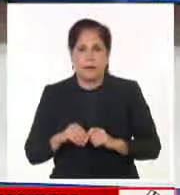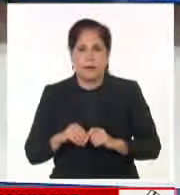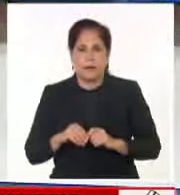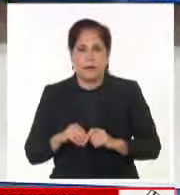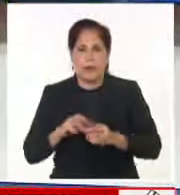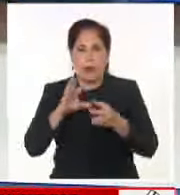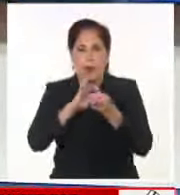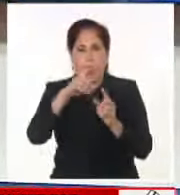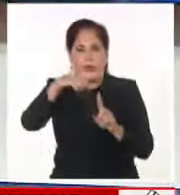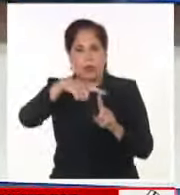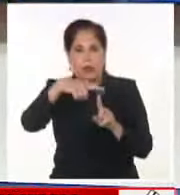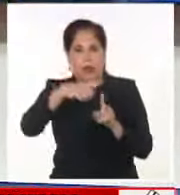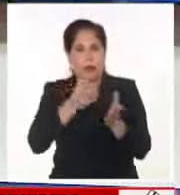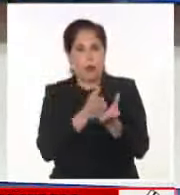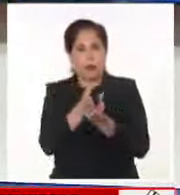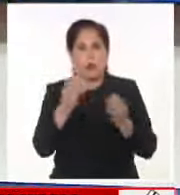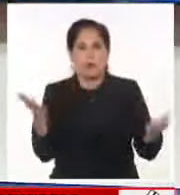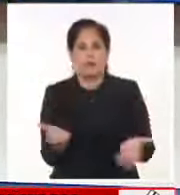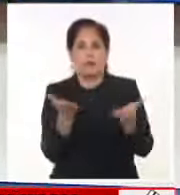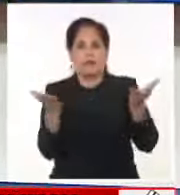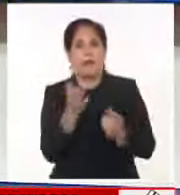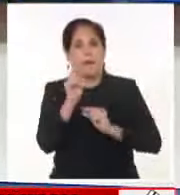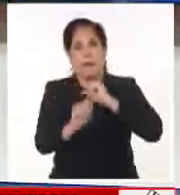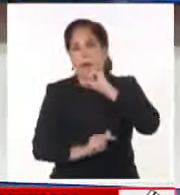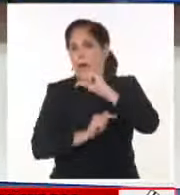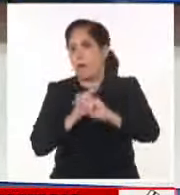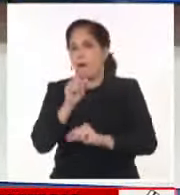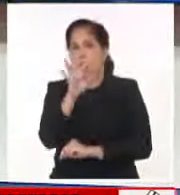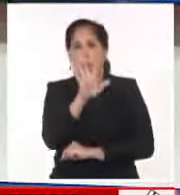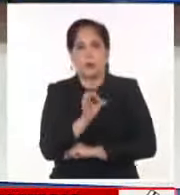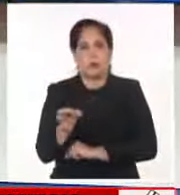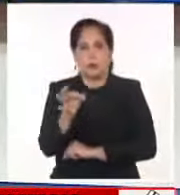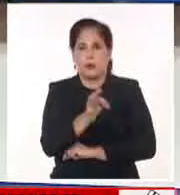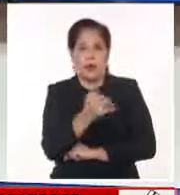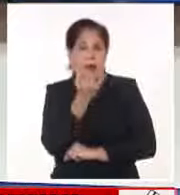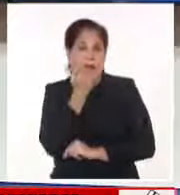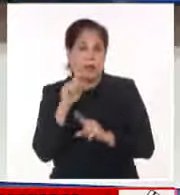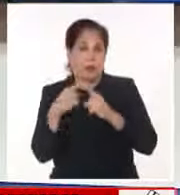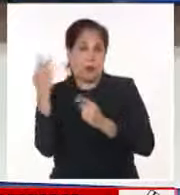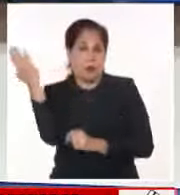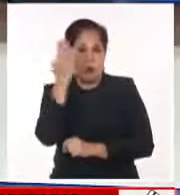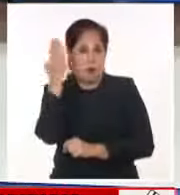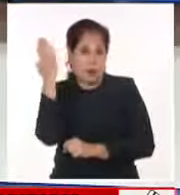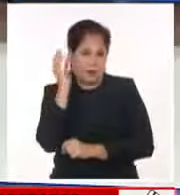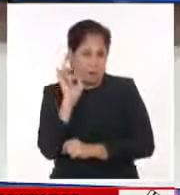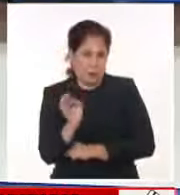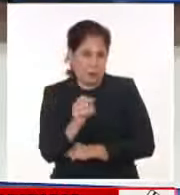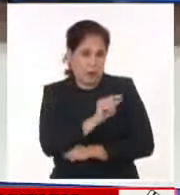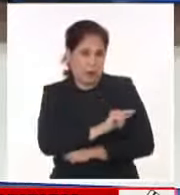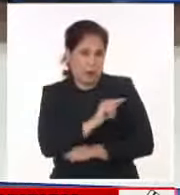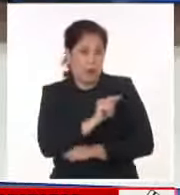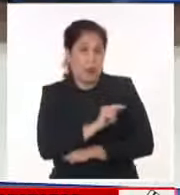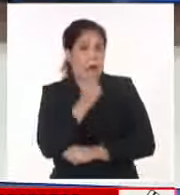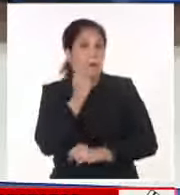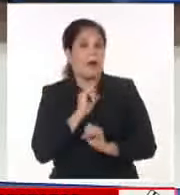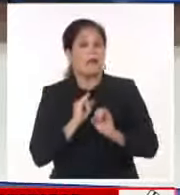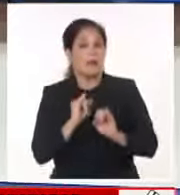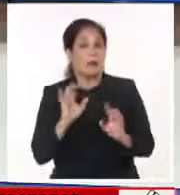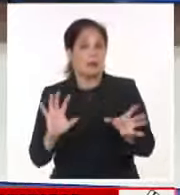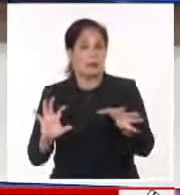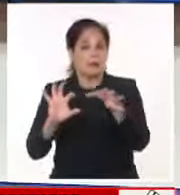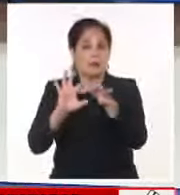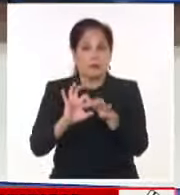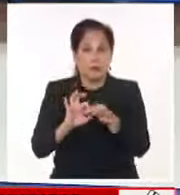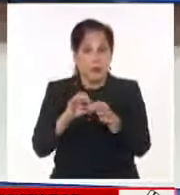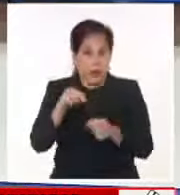Y en Guantánamo continúan las labores de recuperación en los cuatro municipios afectados por el huracán Oscar. Para conocer más detalles, establecemos contacto